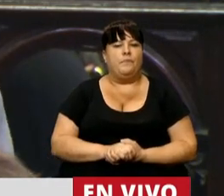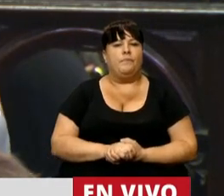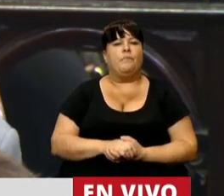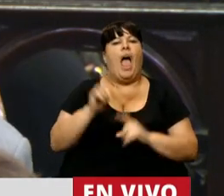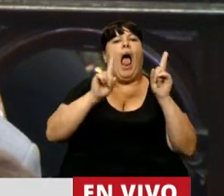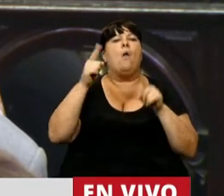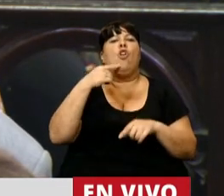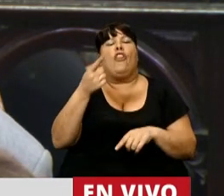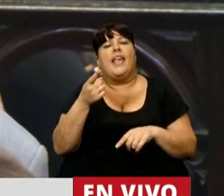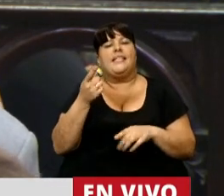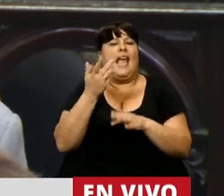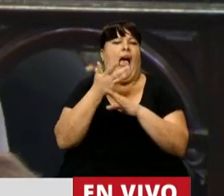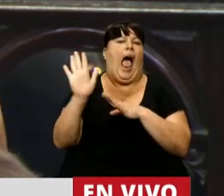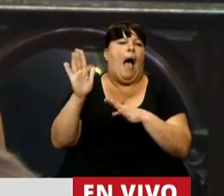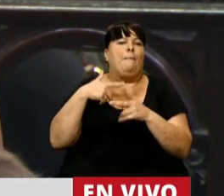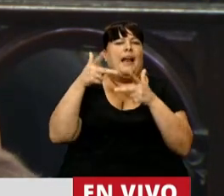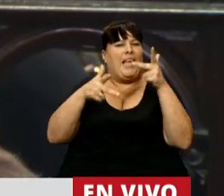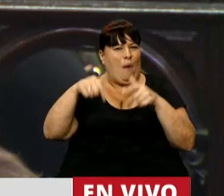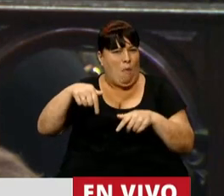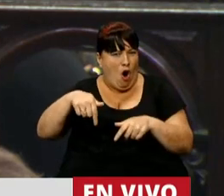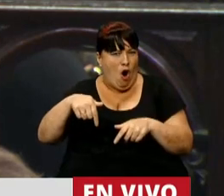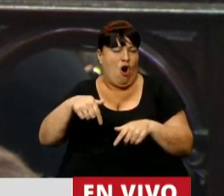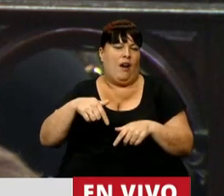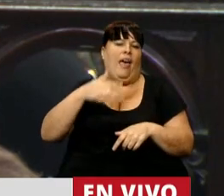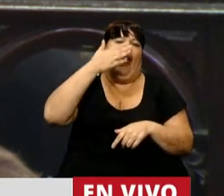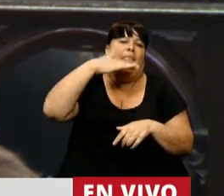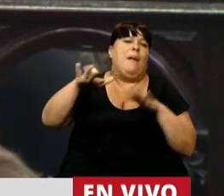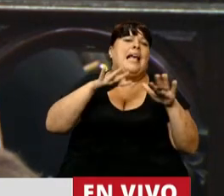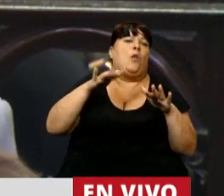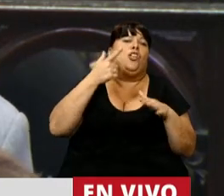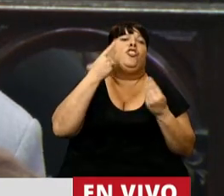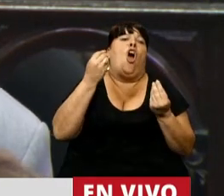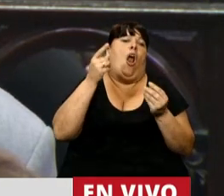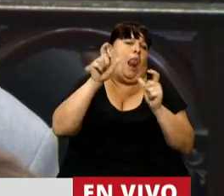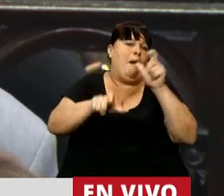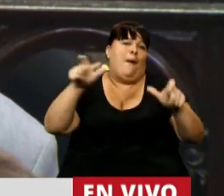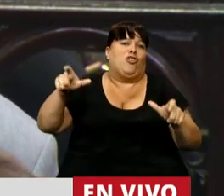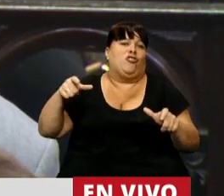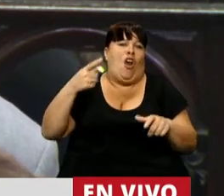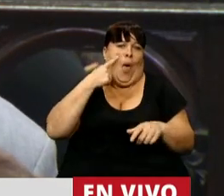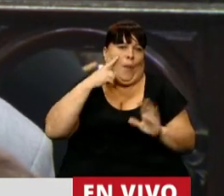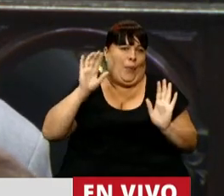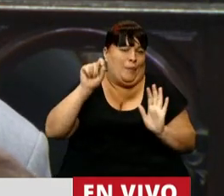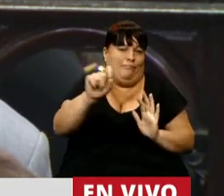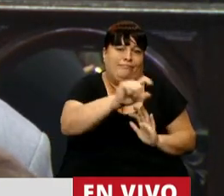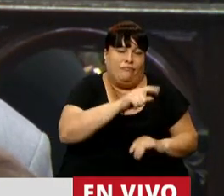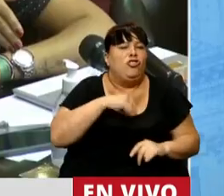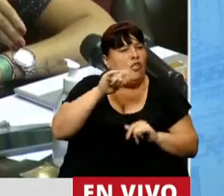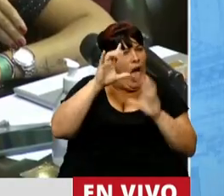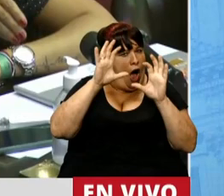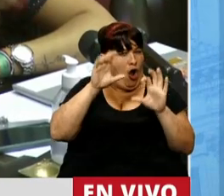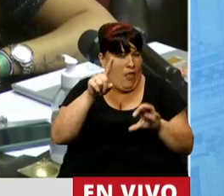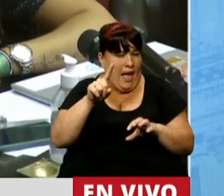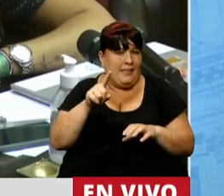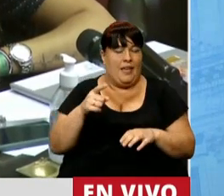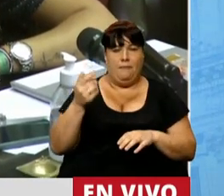algunos decían, más allá de lo que estamos diciendo, después la realidad la marca la gente. Yo le quiero recordar